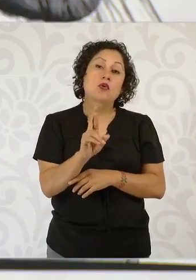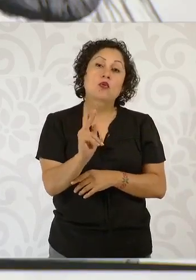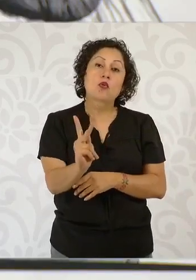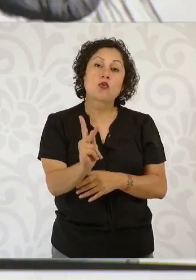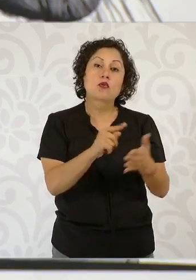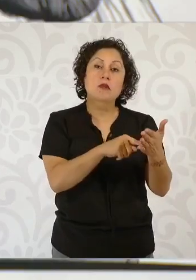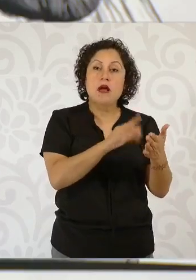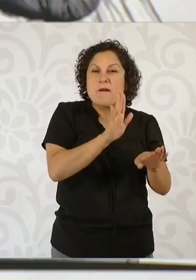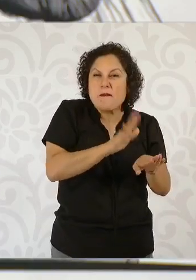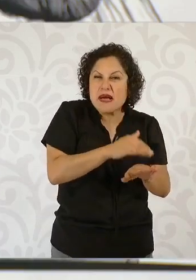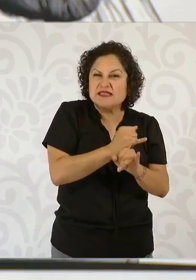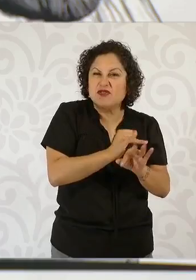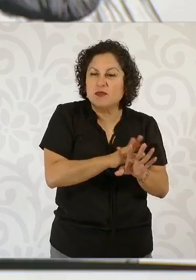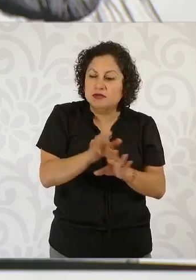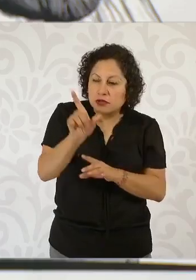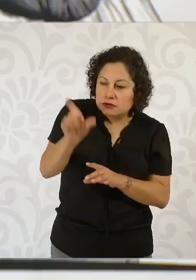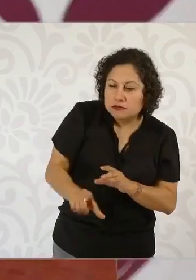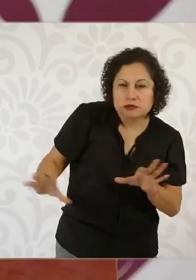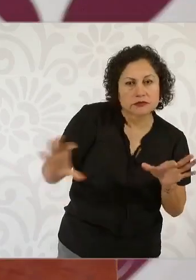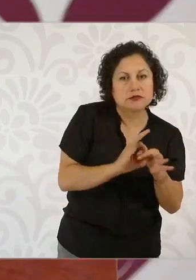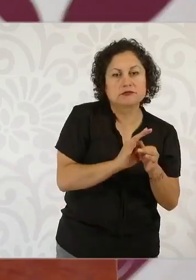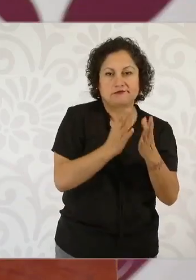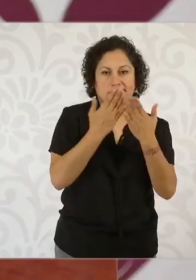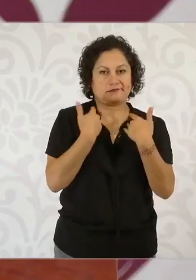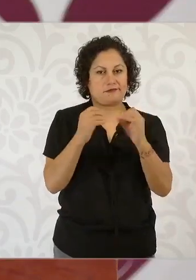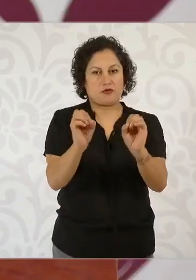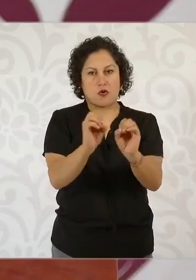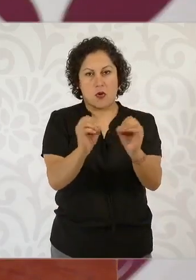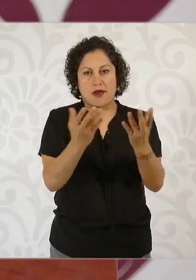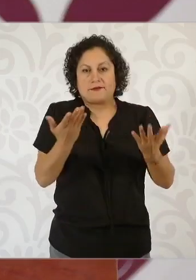datos relacionados con las personas. Entonces, la